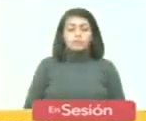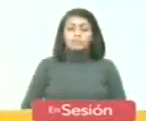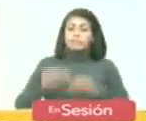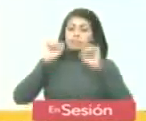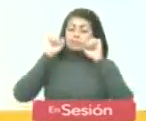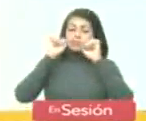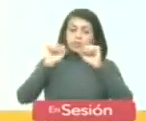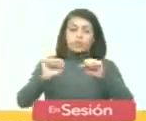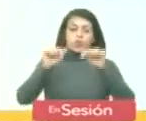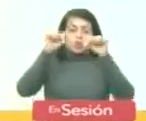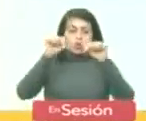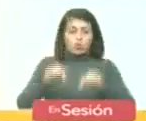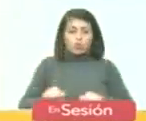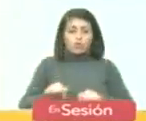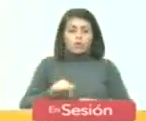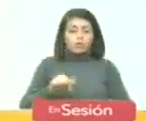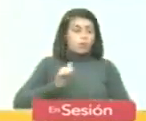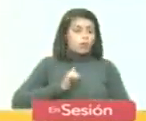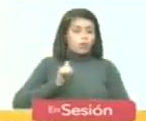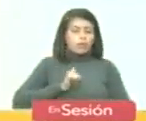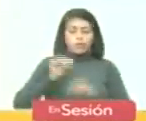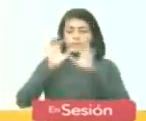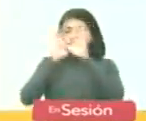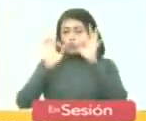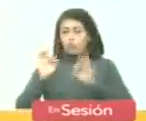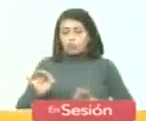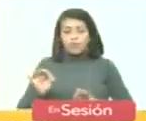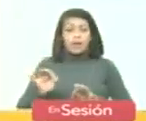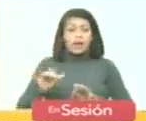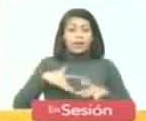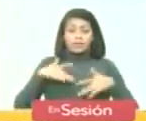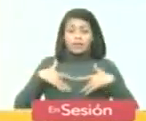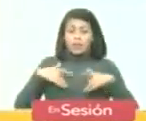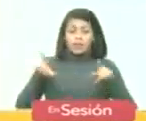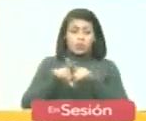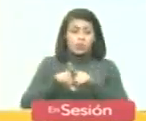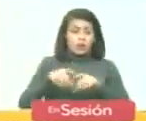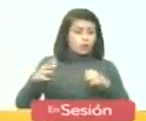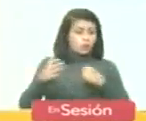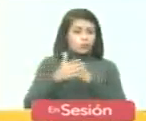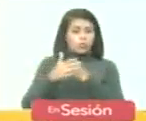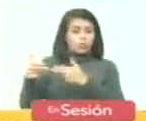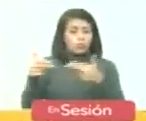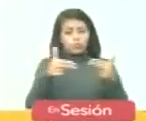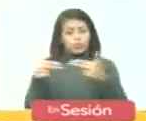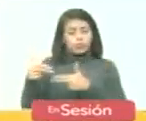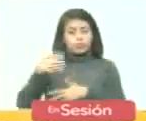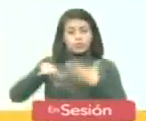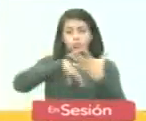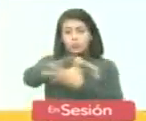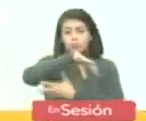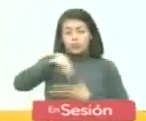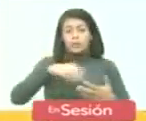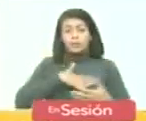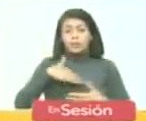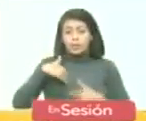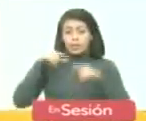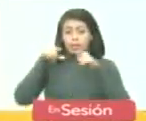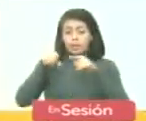Repudiamos hoy, venga de donde venga, actos de este tipo que solamente buscan la inestabilidad, no